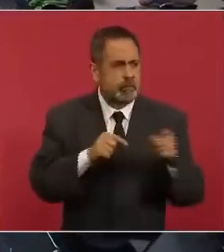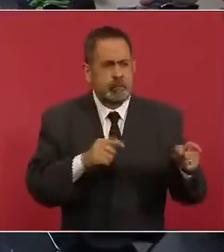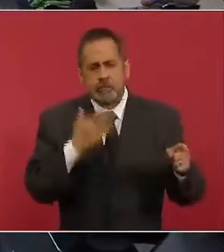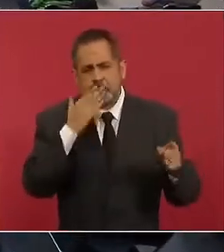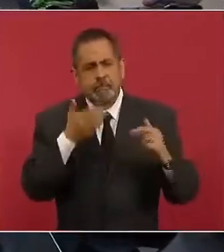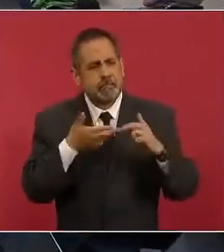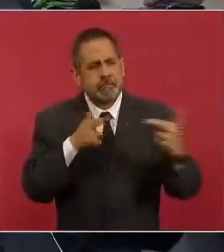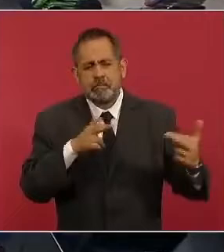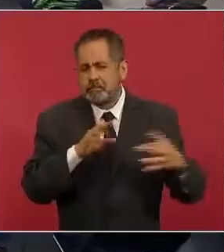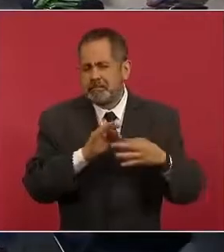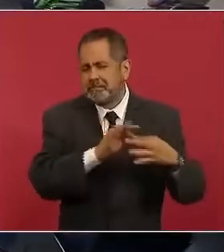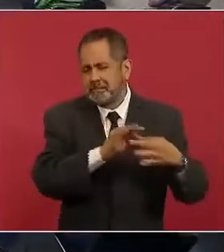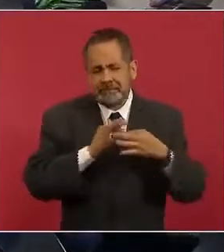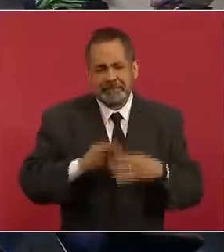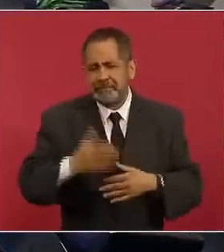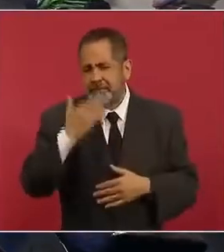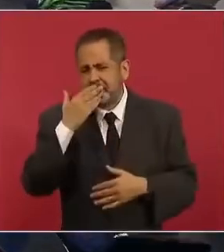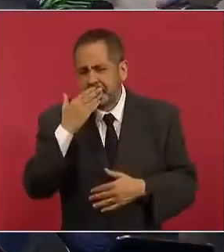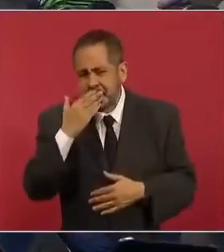relación y siempre